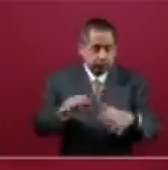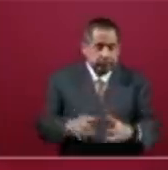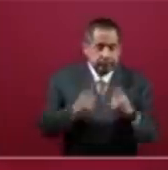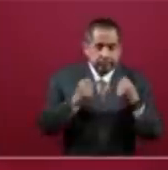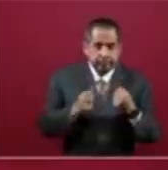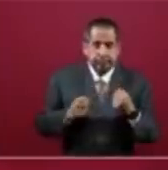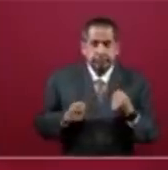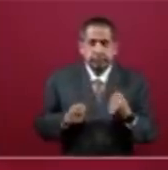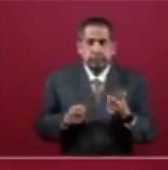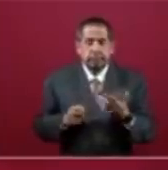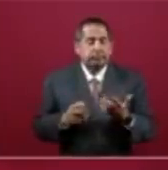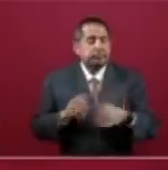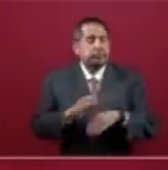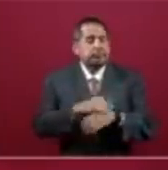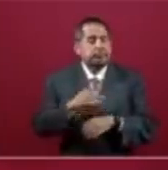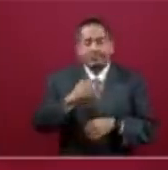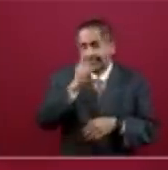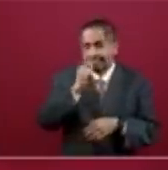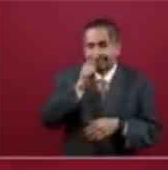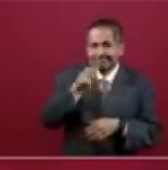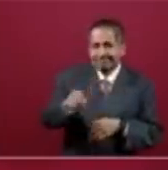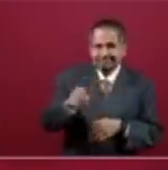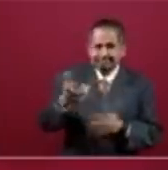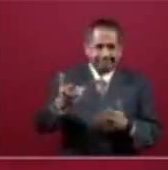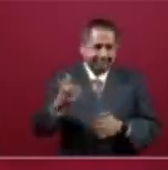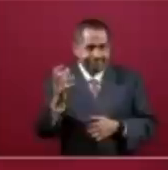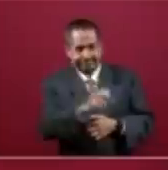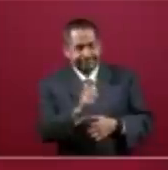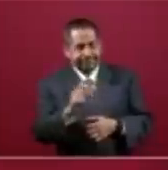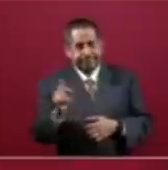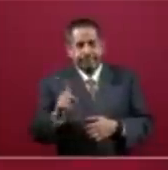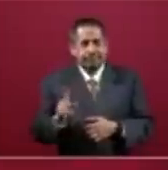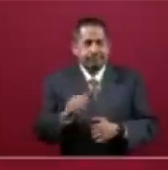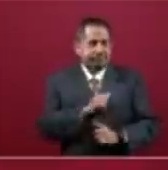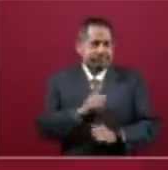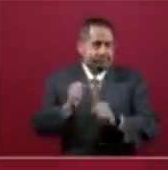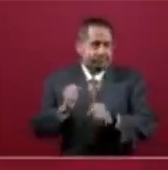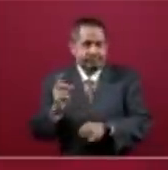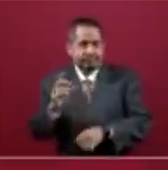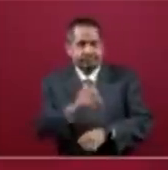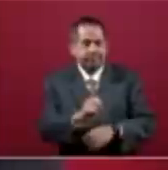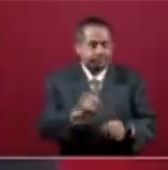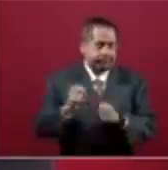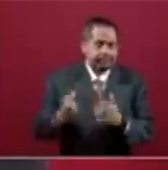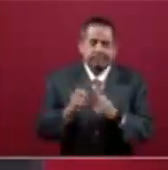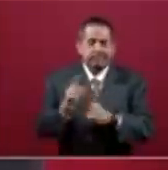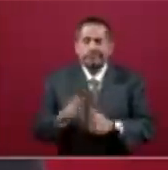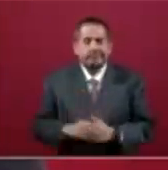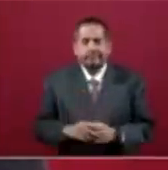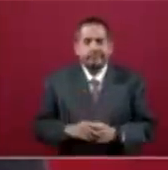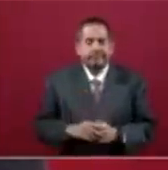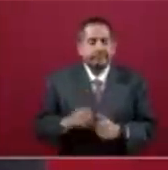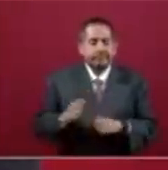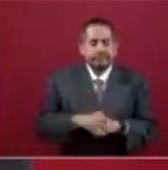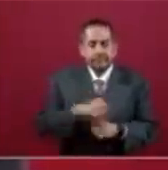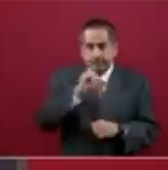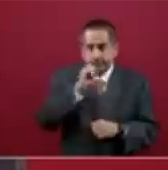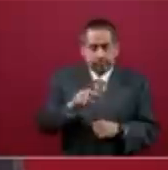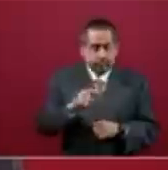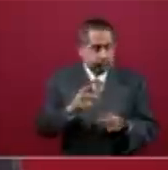son por acciones de la policía o de las fuerzas de seguridad, sino porque los